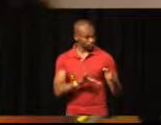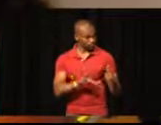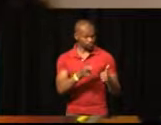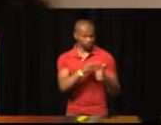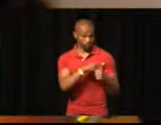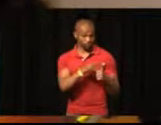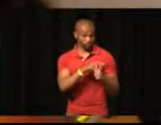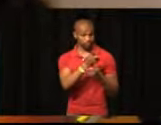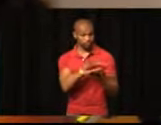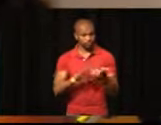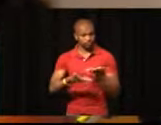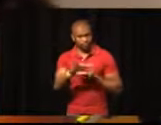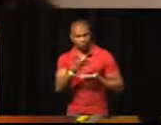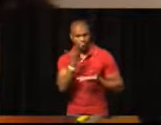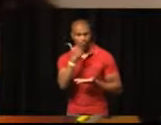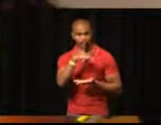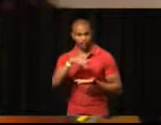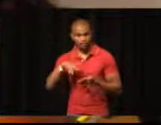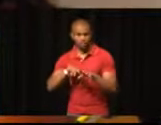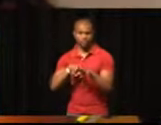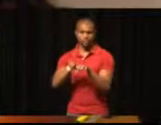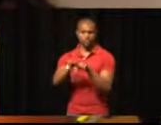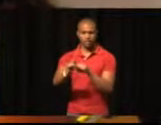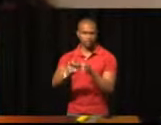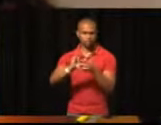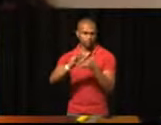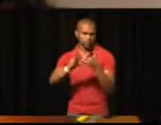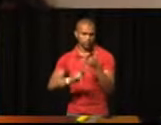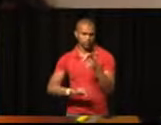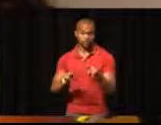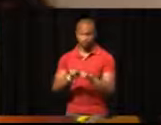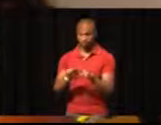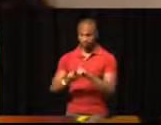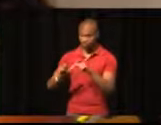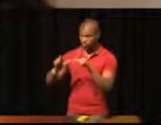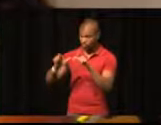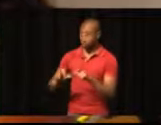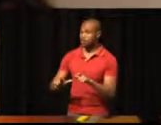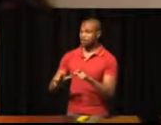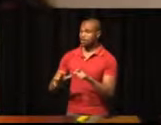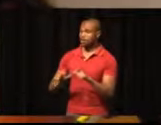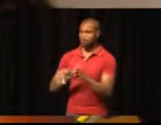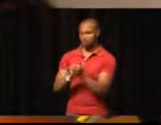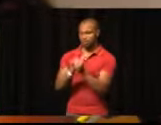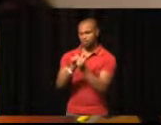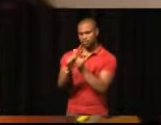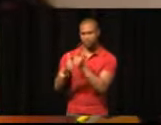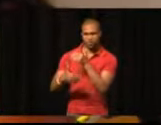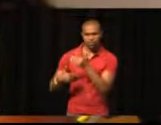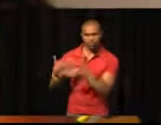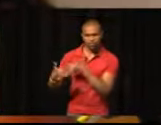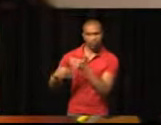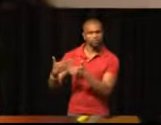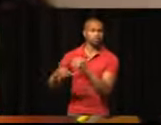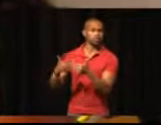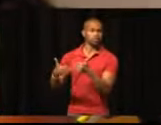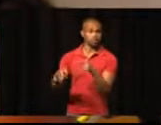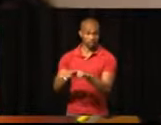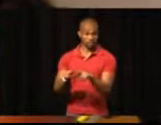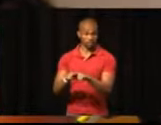da la primera formación de los niños, etcétera, y el espacio donde el deporte empieza a ser